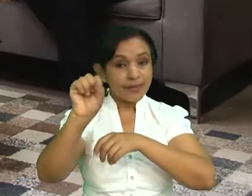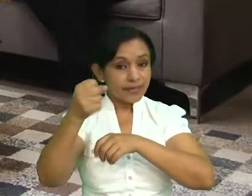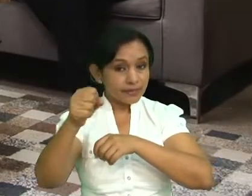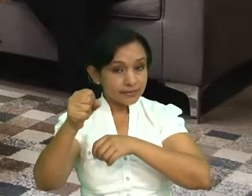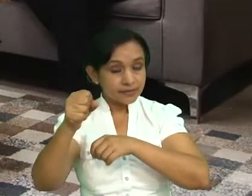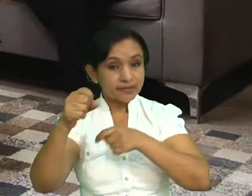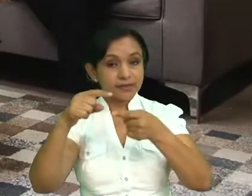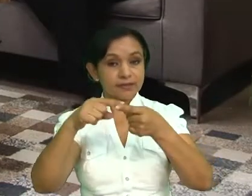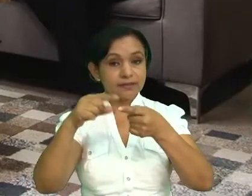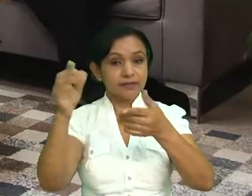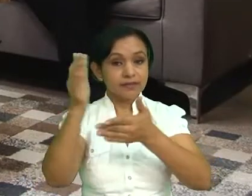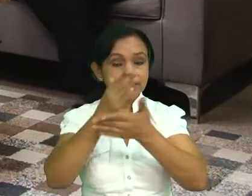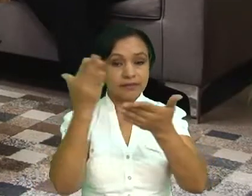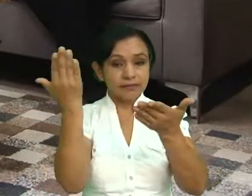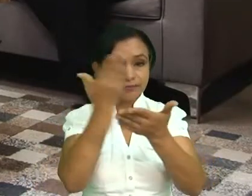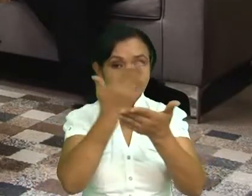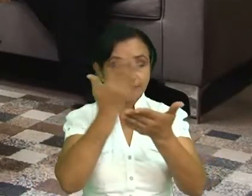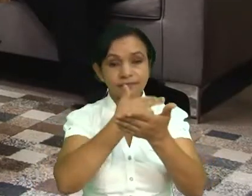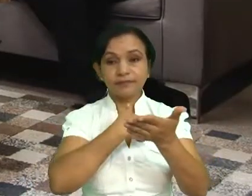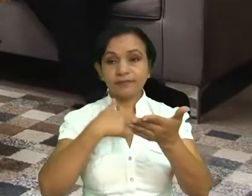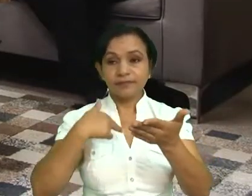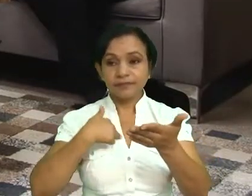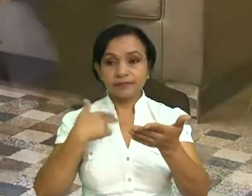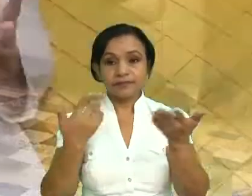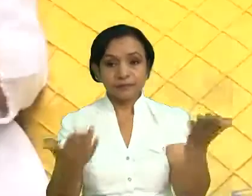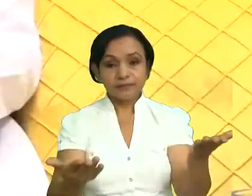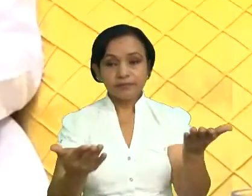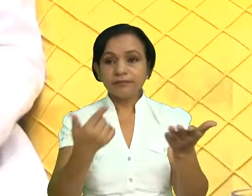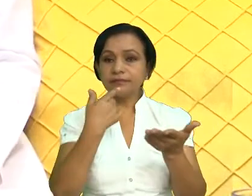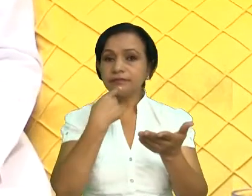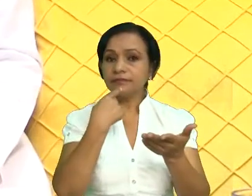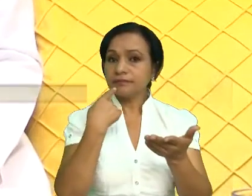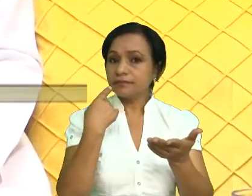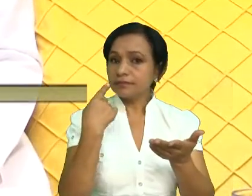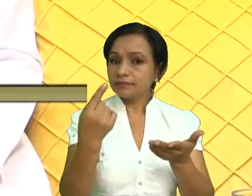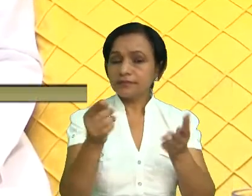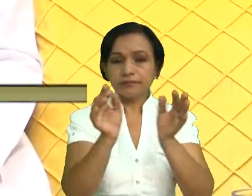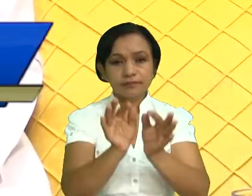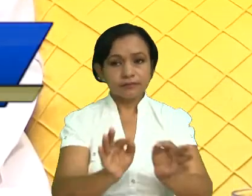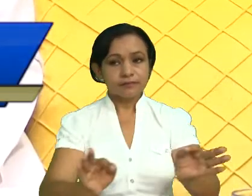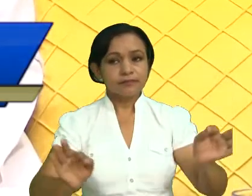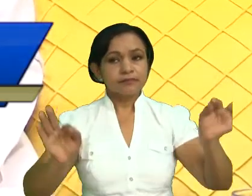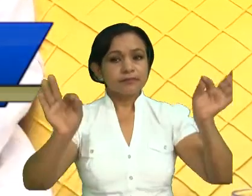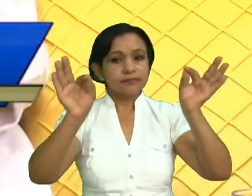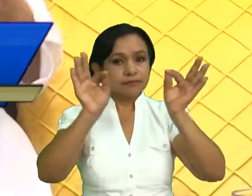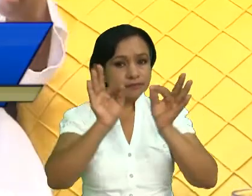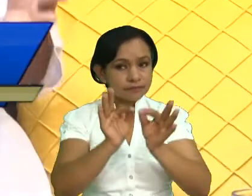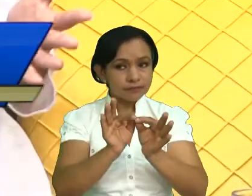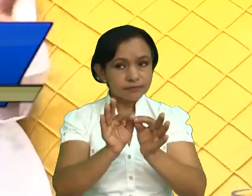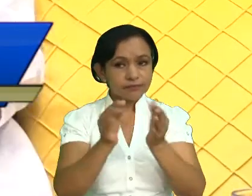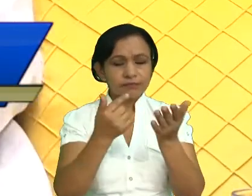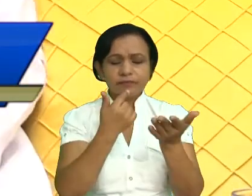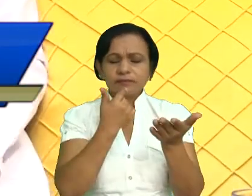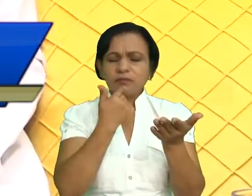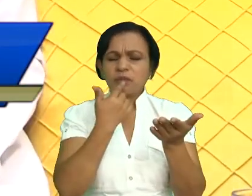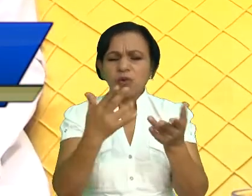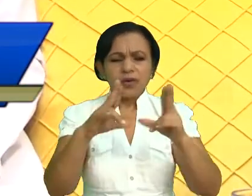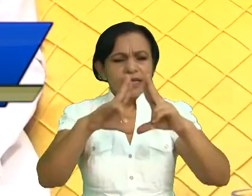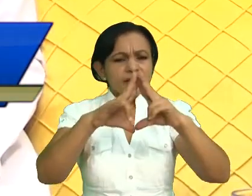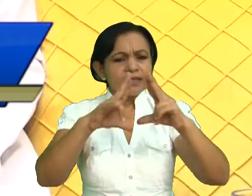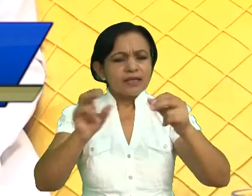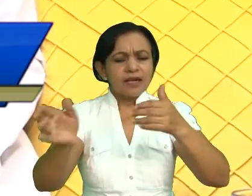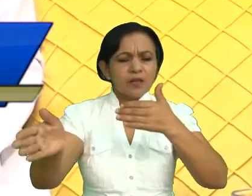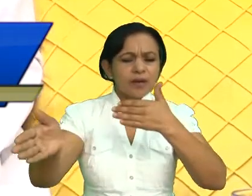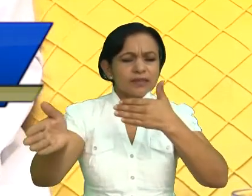y en varios estudios que se han realizado se comenta, ¿verdad?, la importancia de que por qué nosotros debemos de cerrar